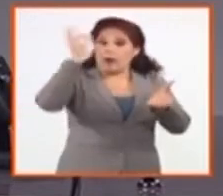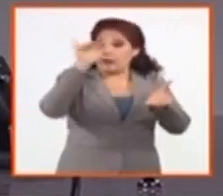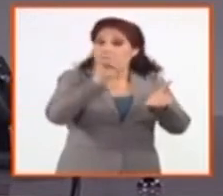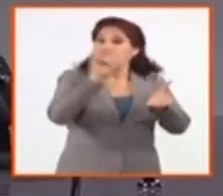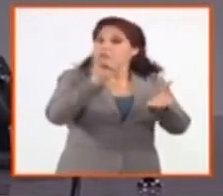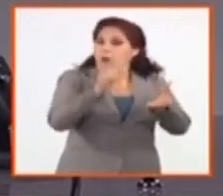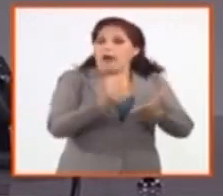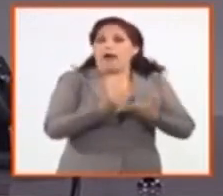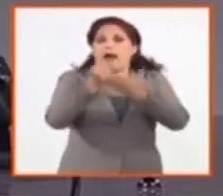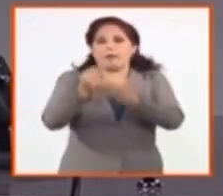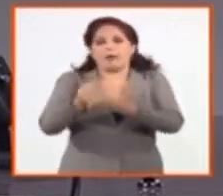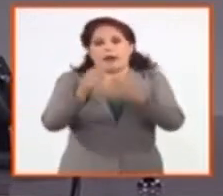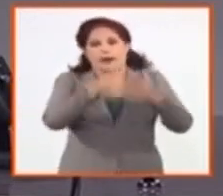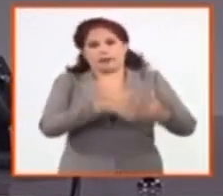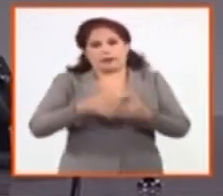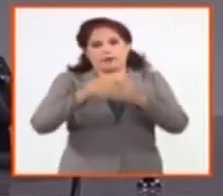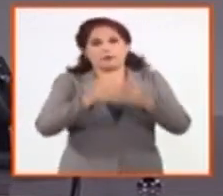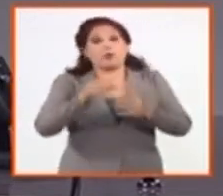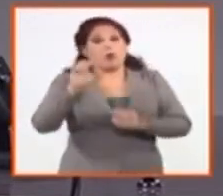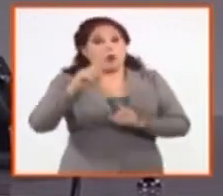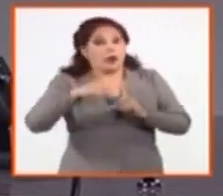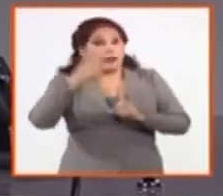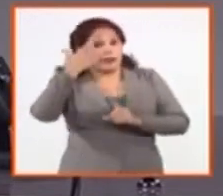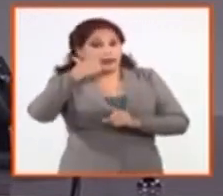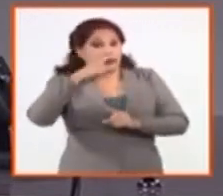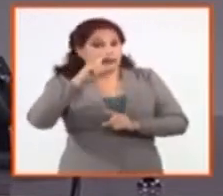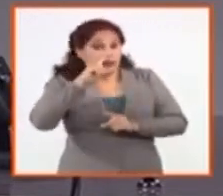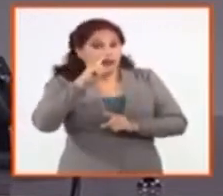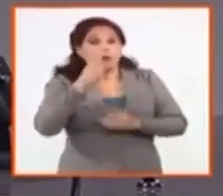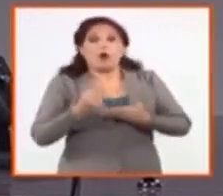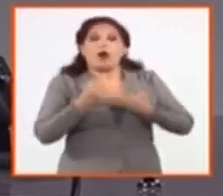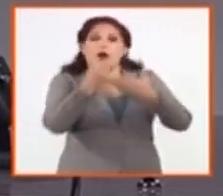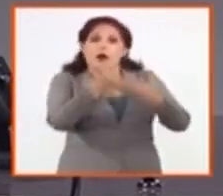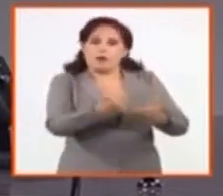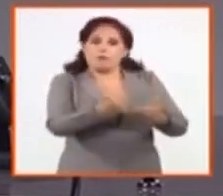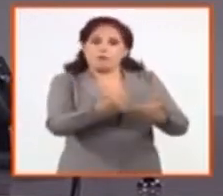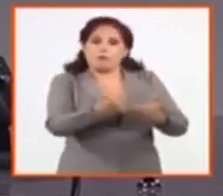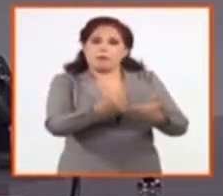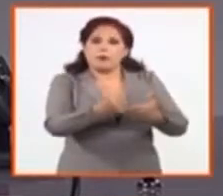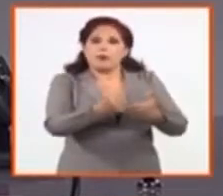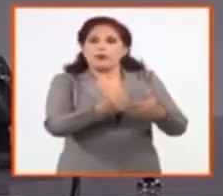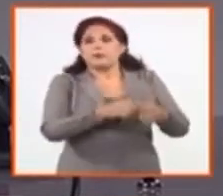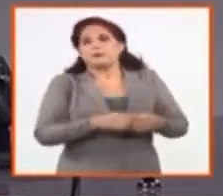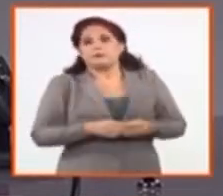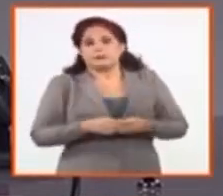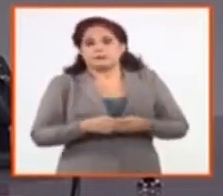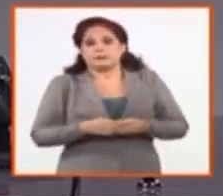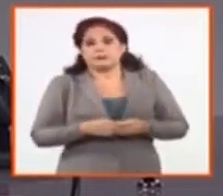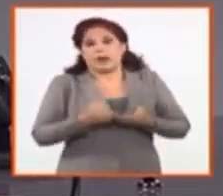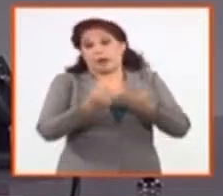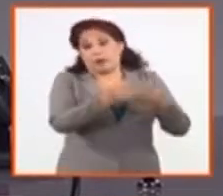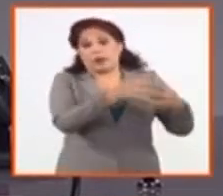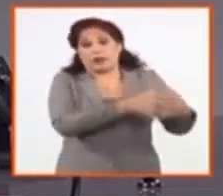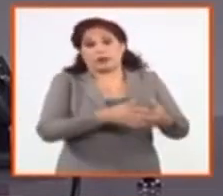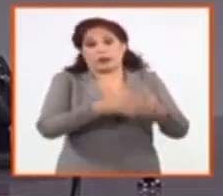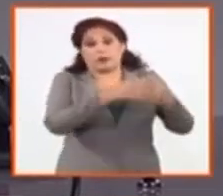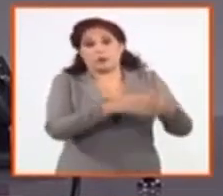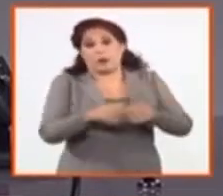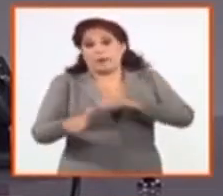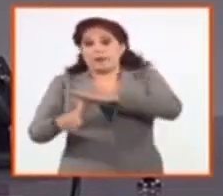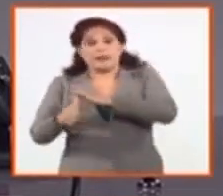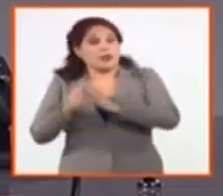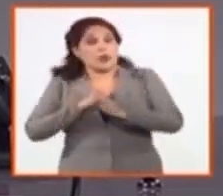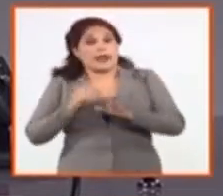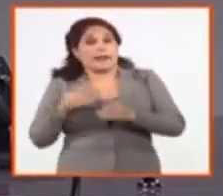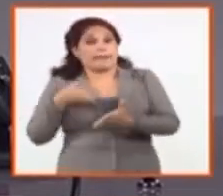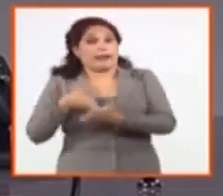primer momento hubo apoyo de la OTAN a Estados Unidos, no uniforme. Por ejemplo, el presidente Chirac no quería intervenir en la guerra a menos que fuera aprobado